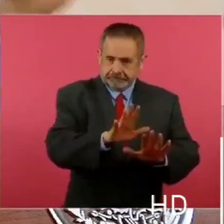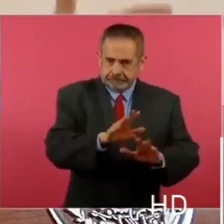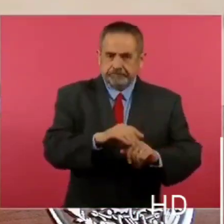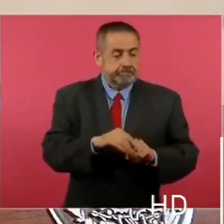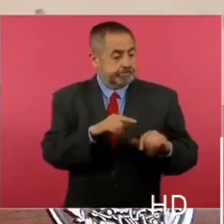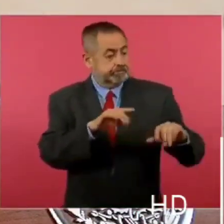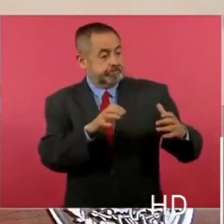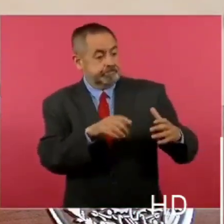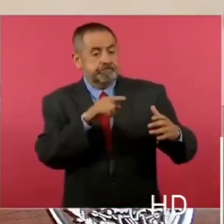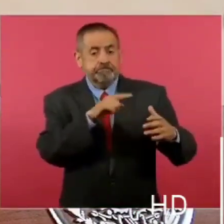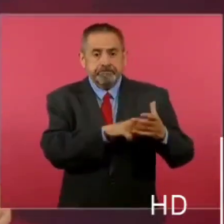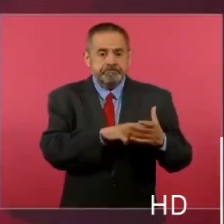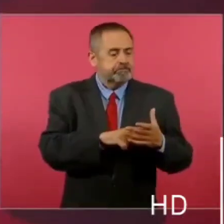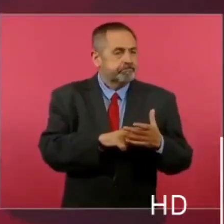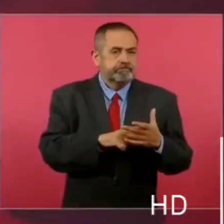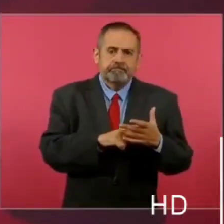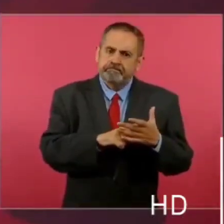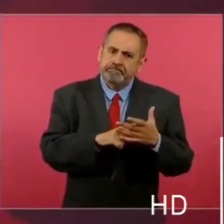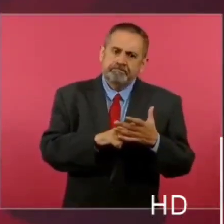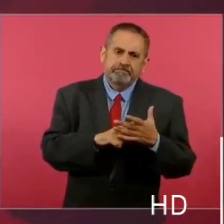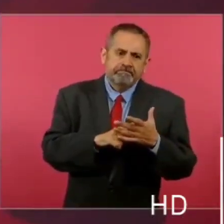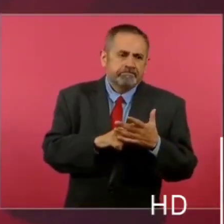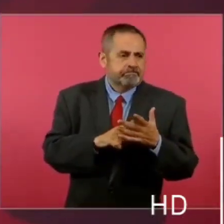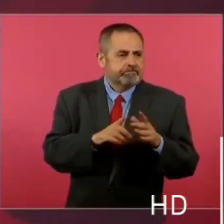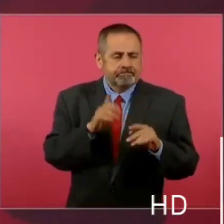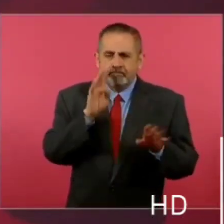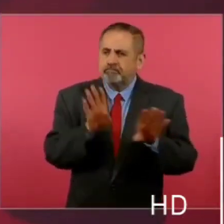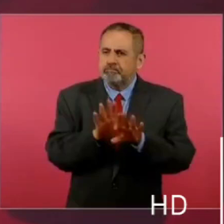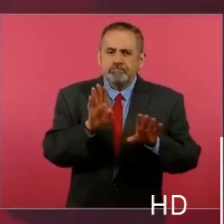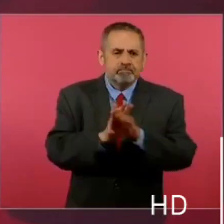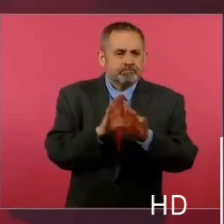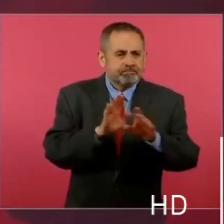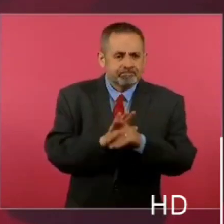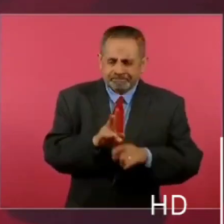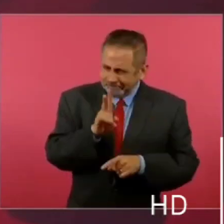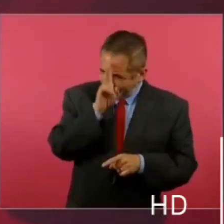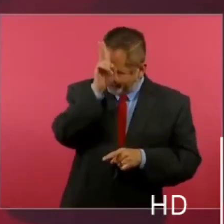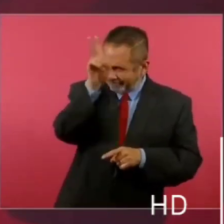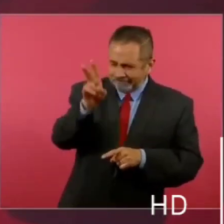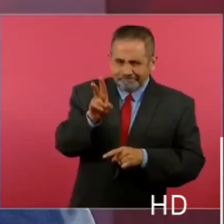estén lanzados en contra de nosotros